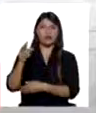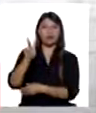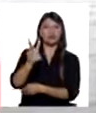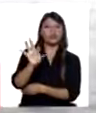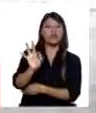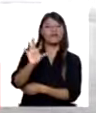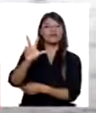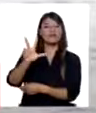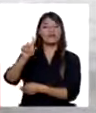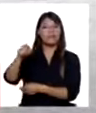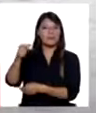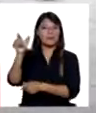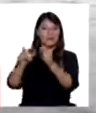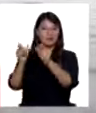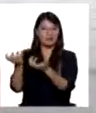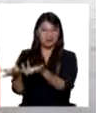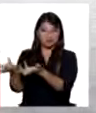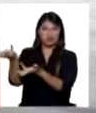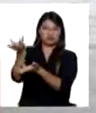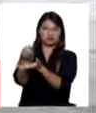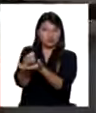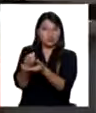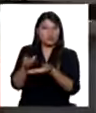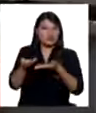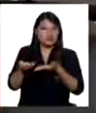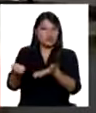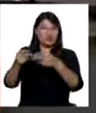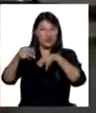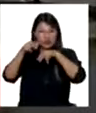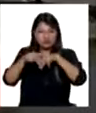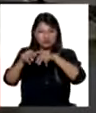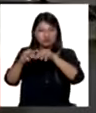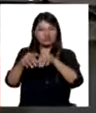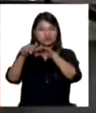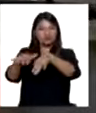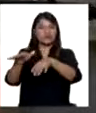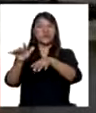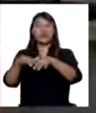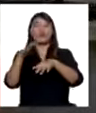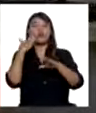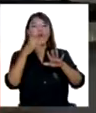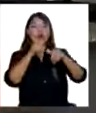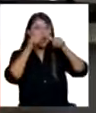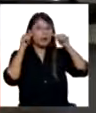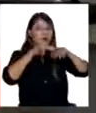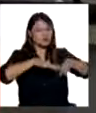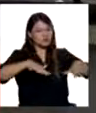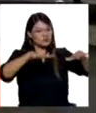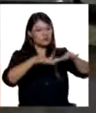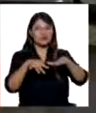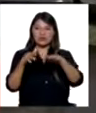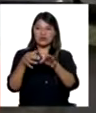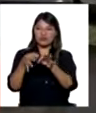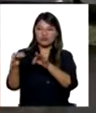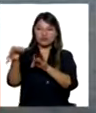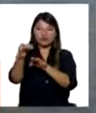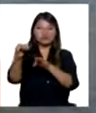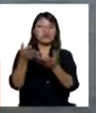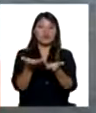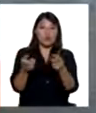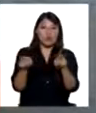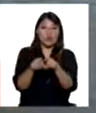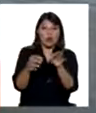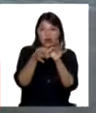usuarios de las zonas rurales, tanto de la Amazonía como del altiplano, a través de las PIAS, y de esta manera brindar cerca de 1 millón